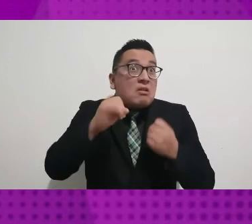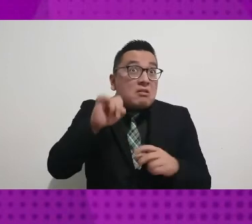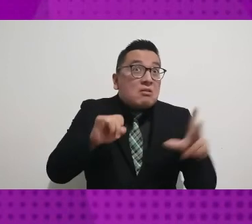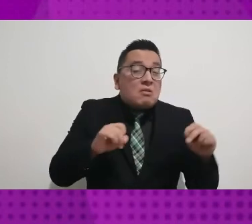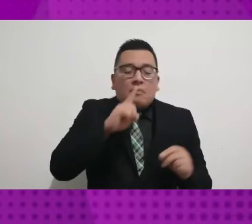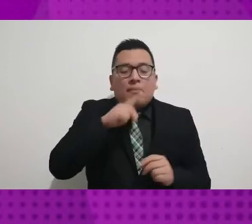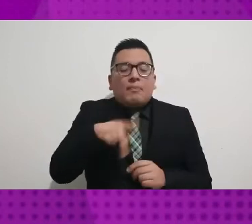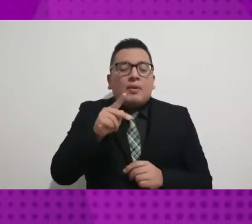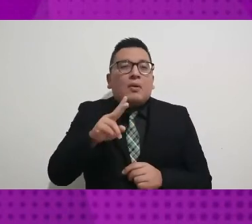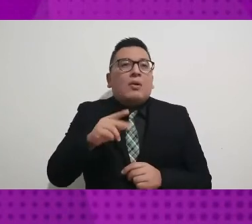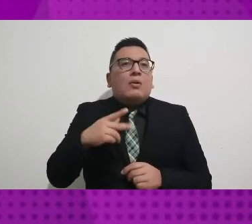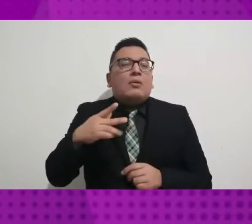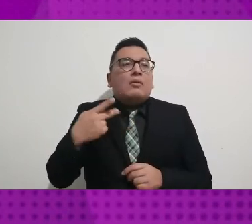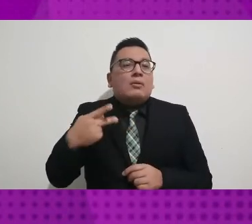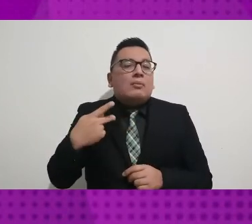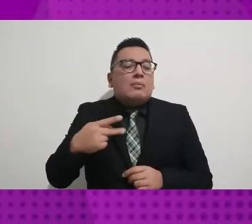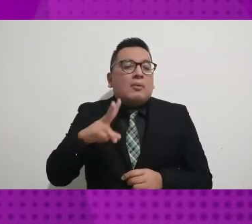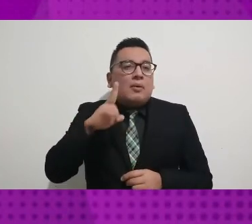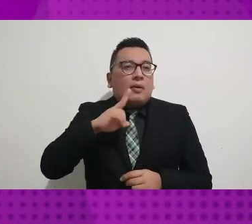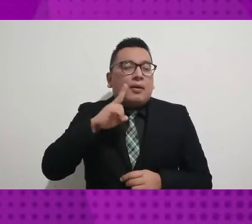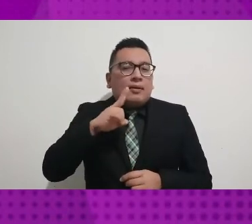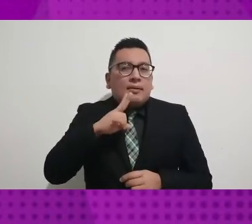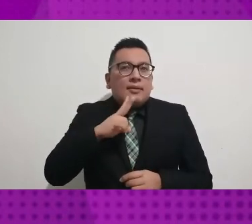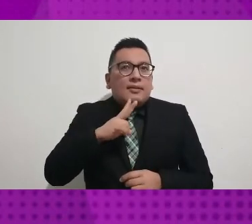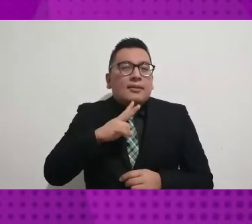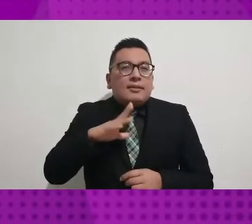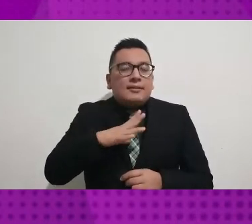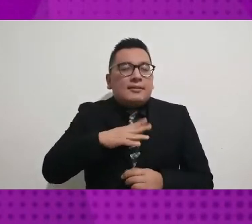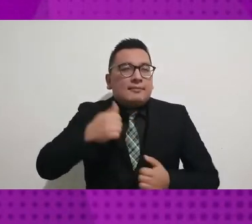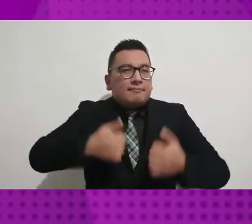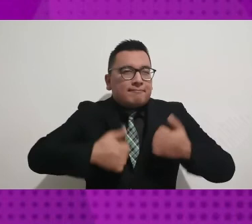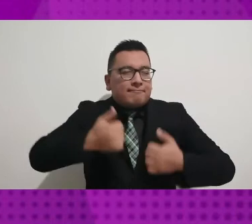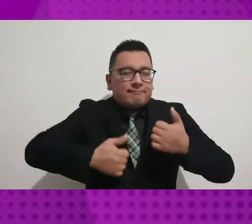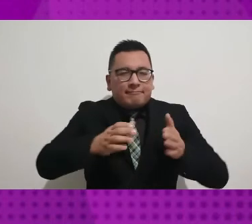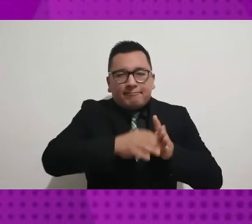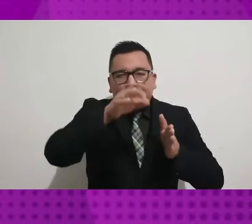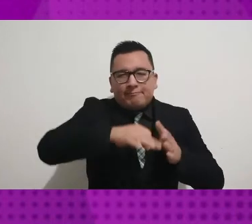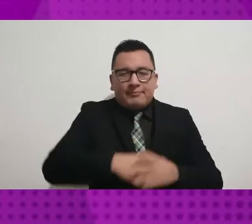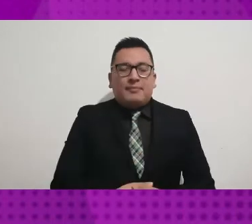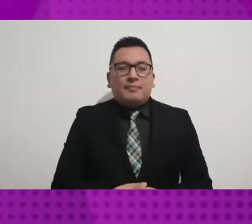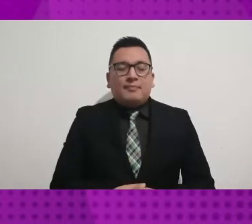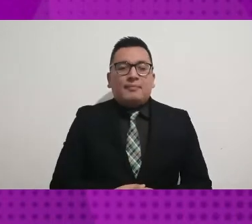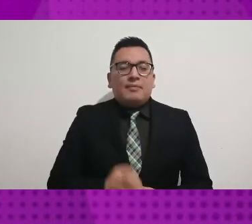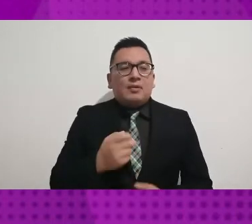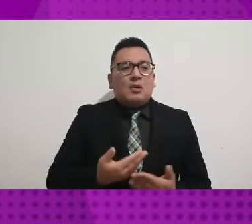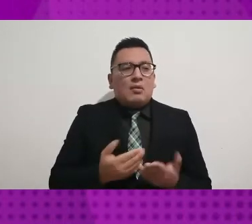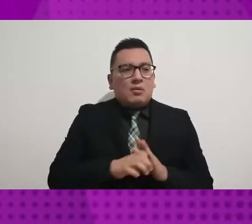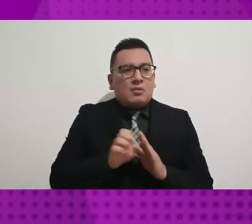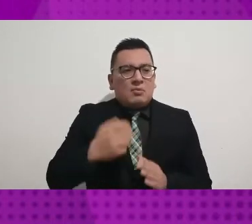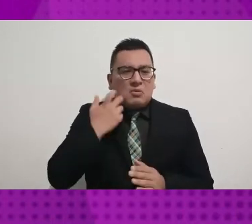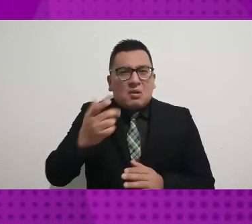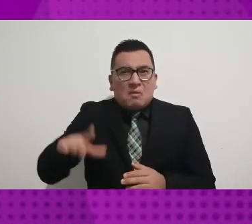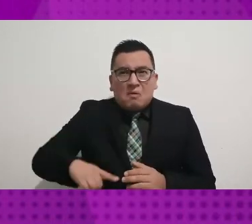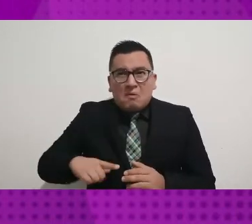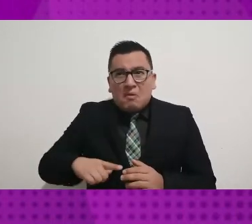resultado electoral, sino en términos de lo que le imprime a las campañas electorales o al debate público. Entonces, en términos de calidad